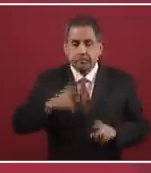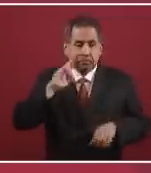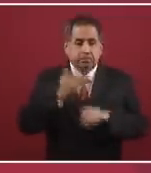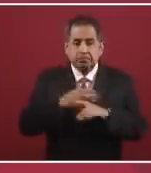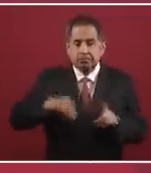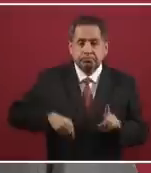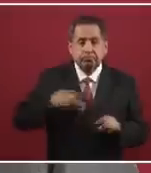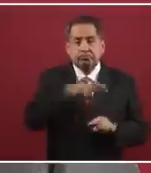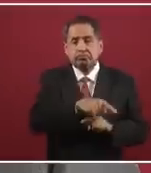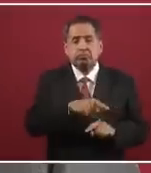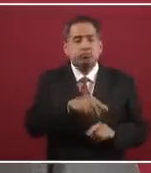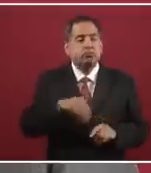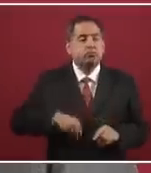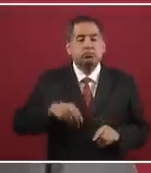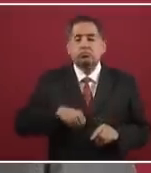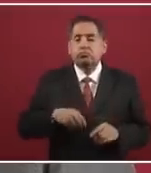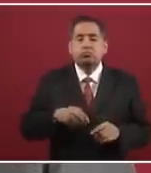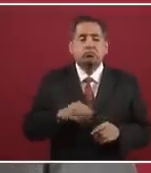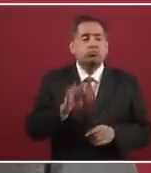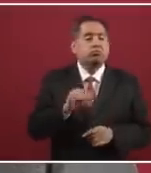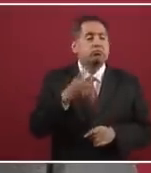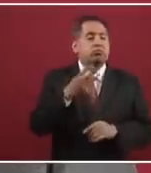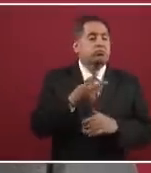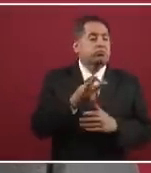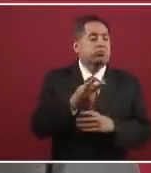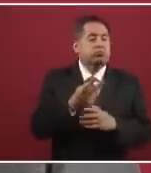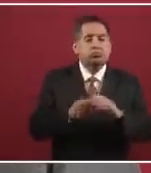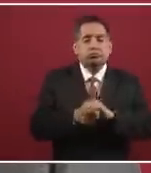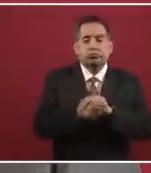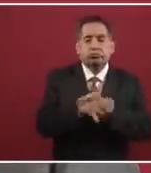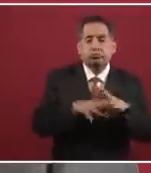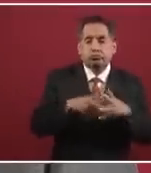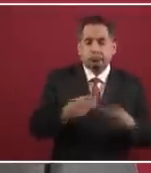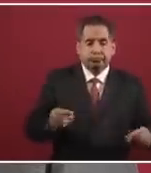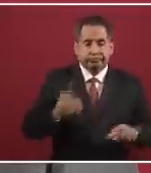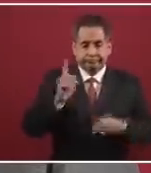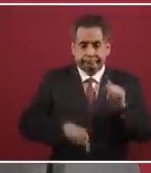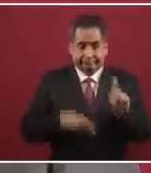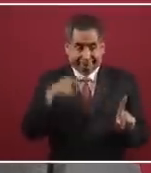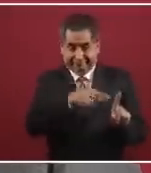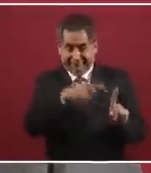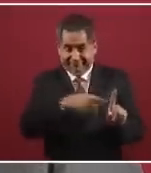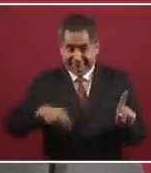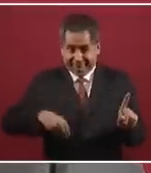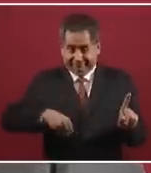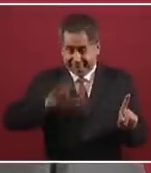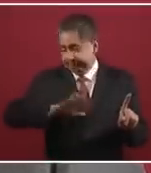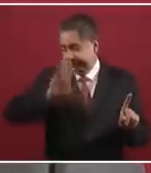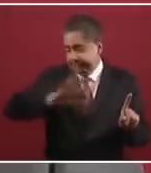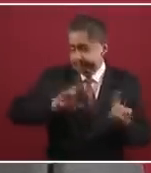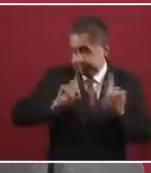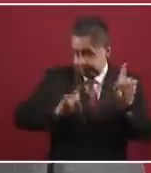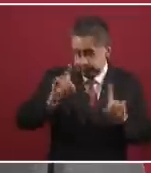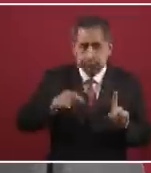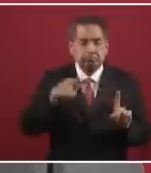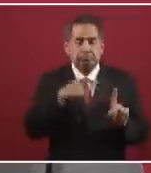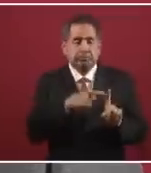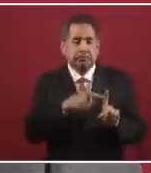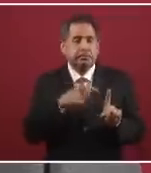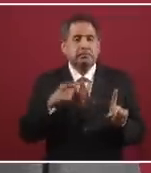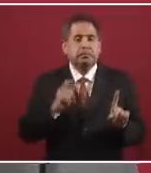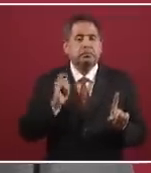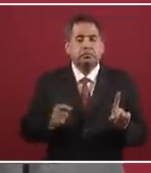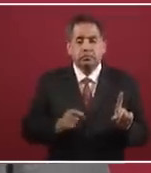desaparición de los jóvenes ello china para es algo